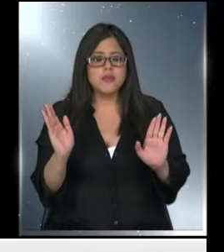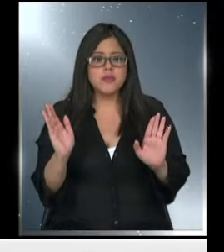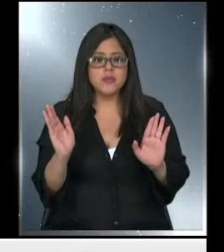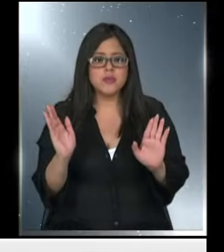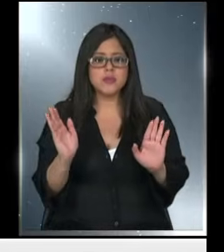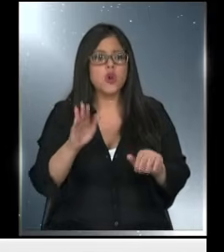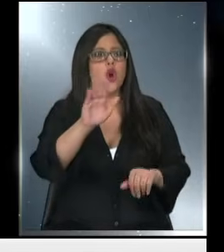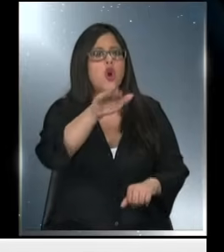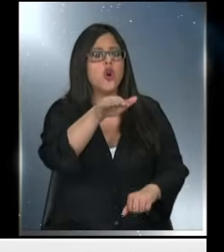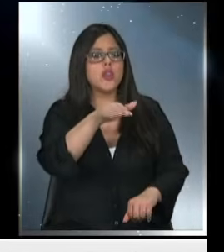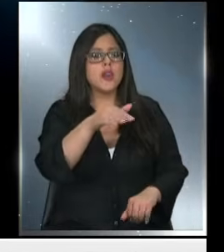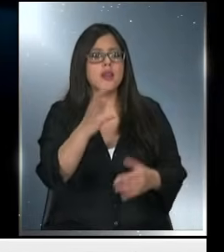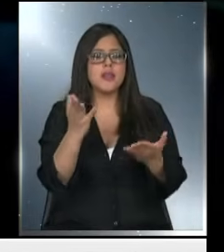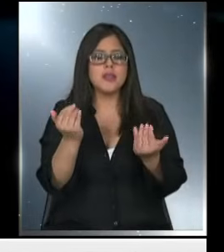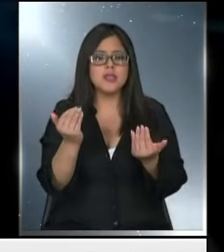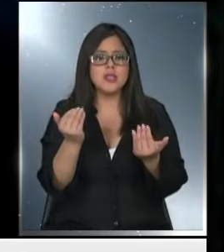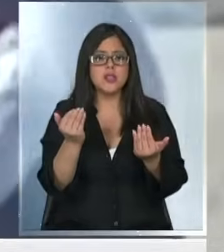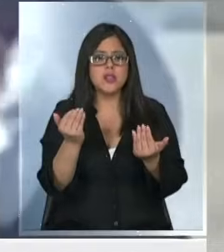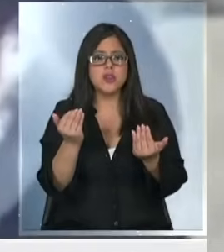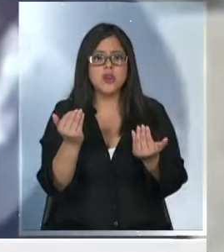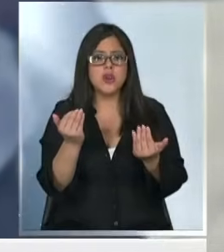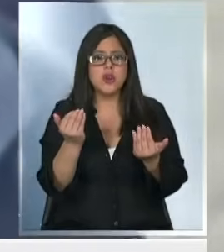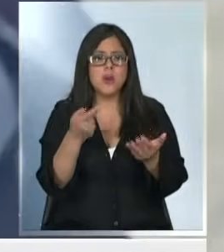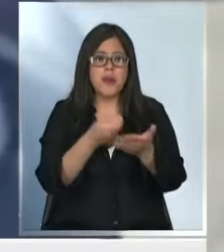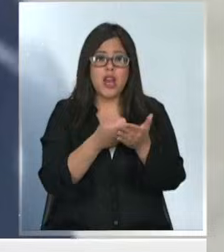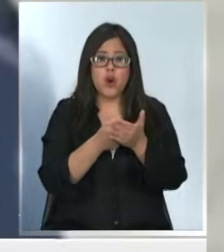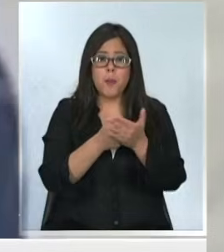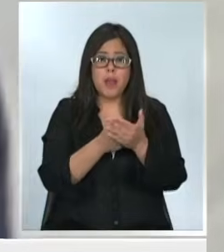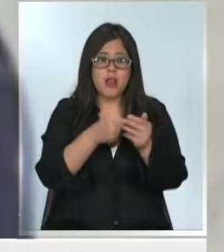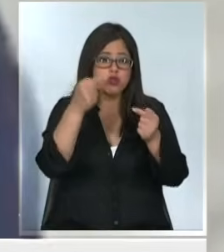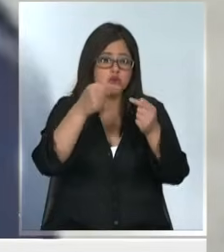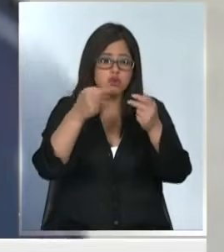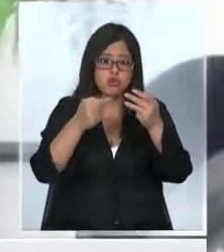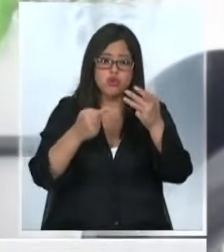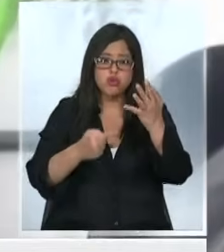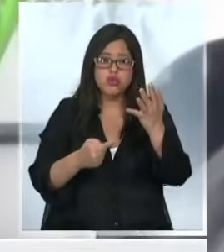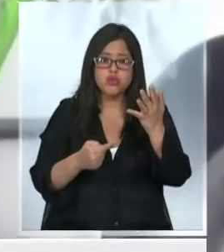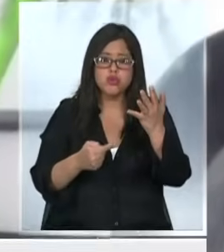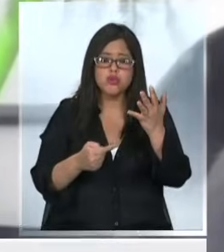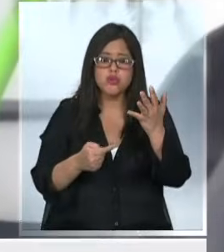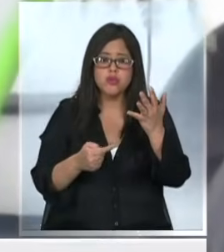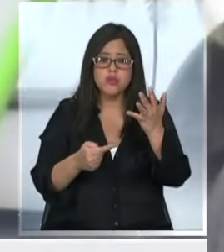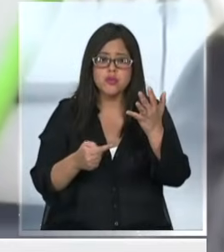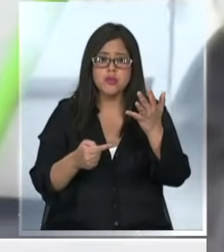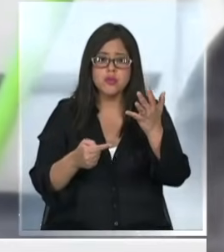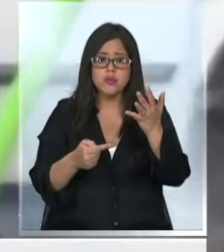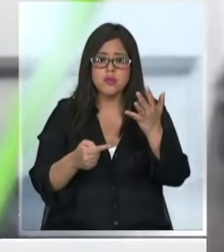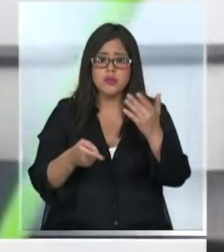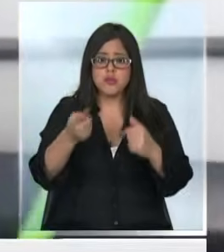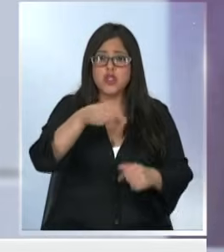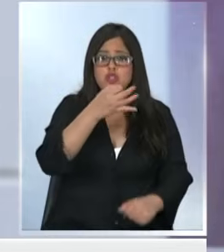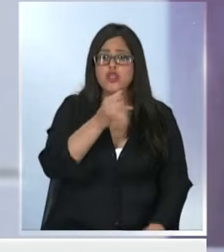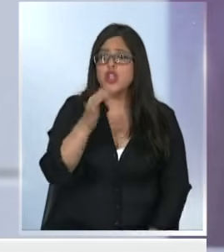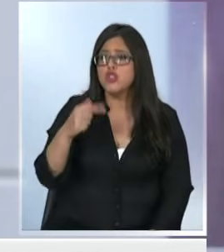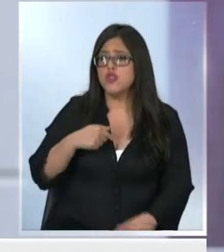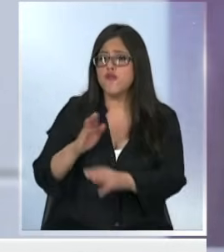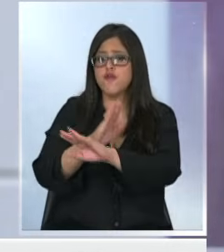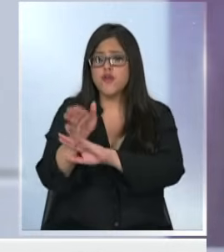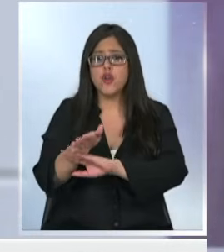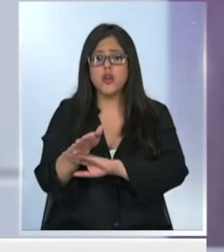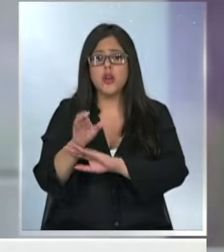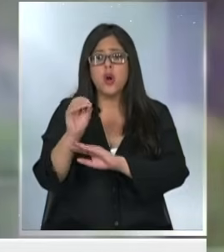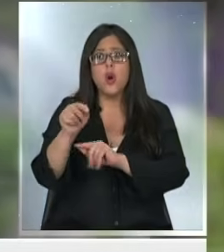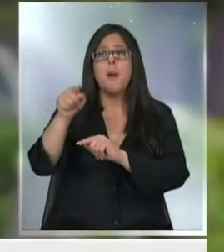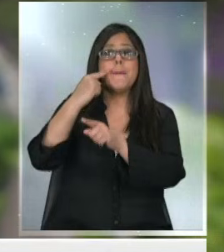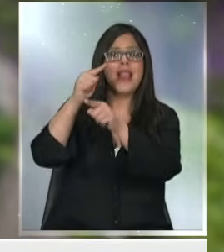y decís, oye, ¿sabes que necesito tener la mano para comprar esto, esto, otro? Si te dicen, ya, yo voy. Voy ahí en tal casa